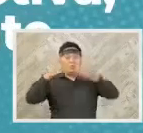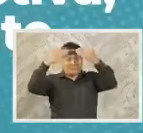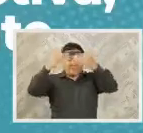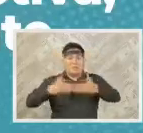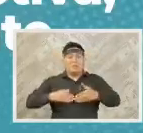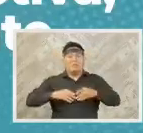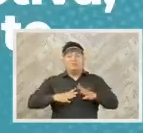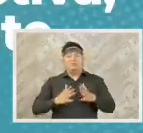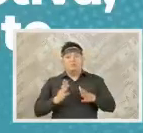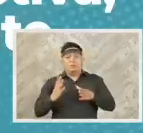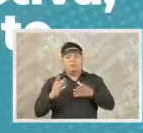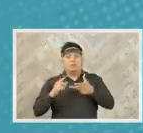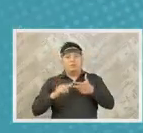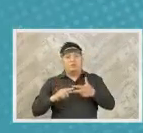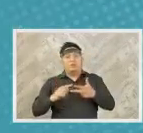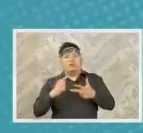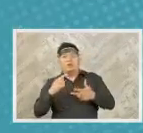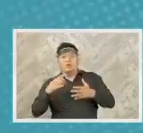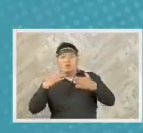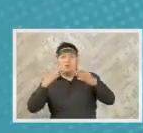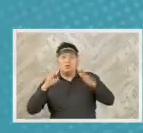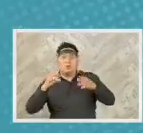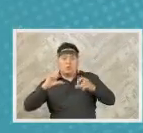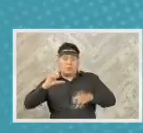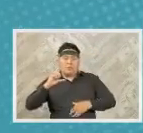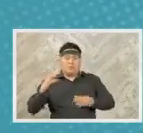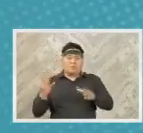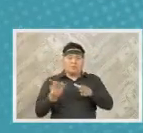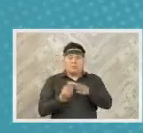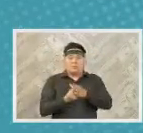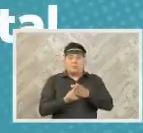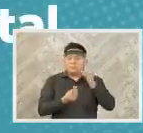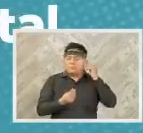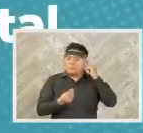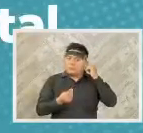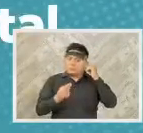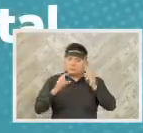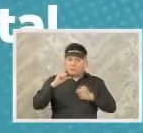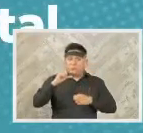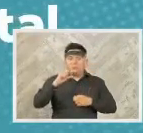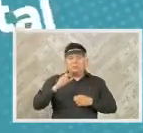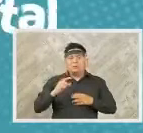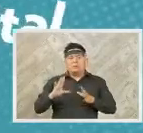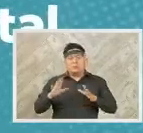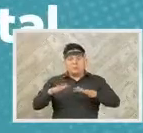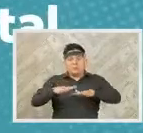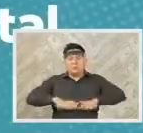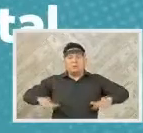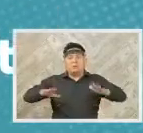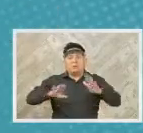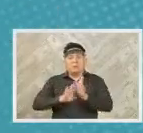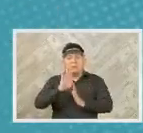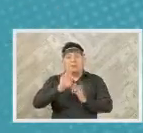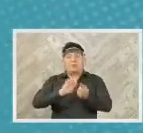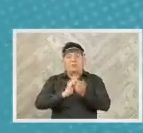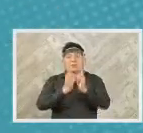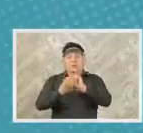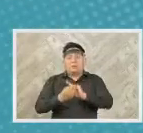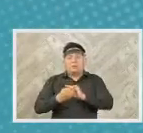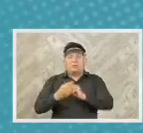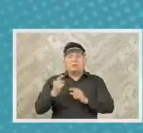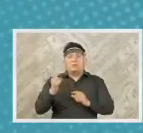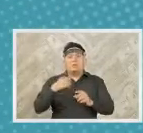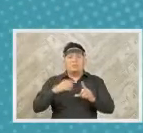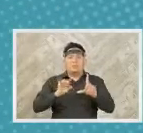competitiva e incluyente, Cúcuta rural y Cúcuta territorio de transformación digital.